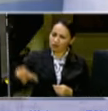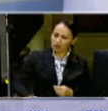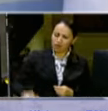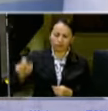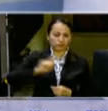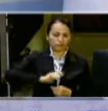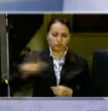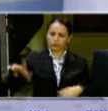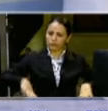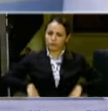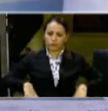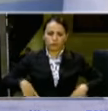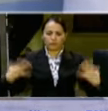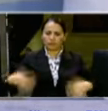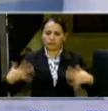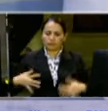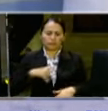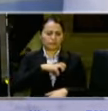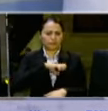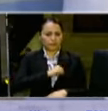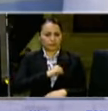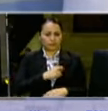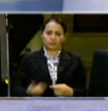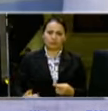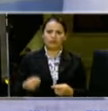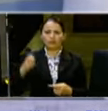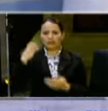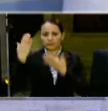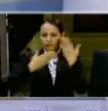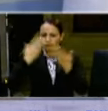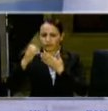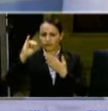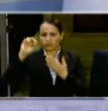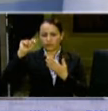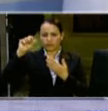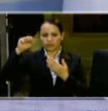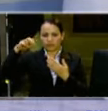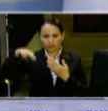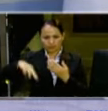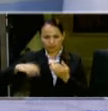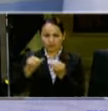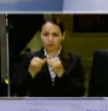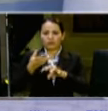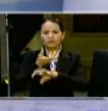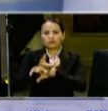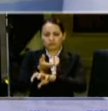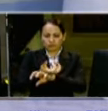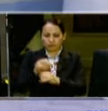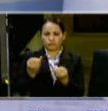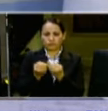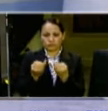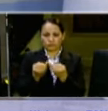apasionada que estudió en el ITAM y luego en la Universidad de Texas en Austin y se doctoró en Georgetown y que se ha convertido en un punto